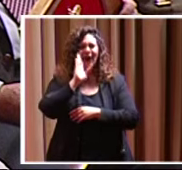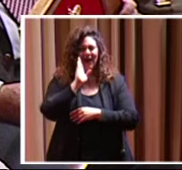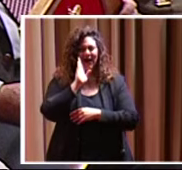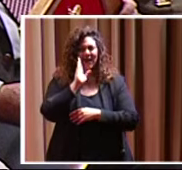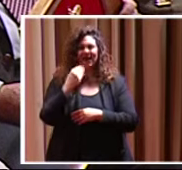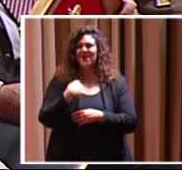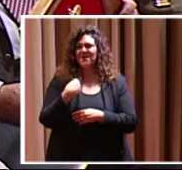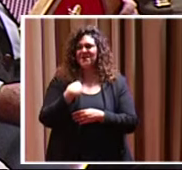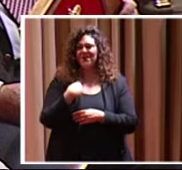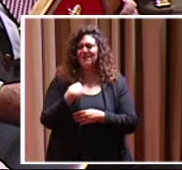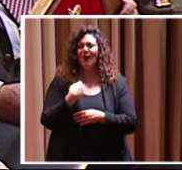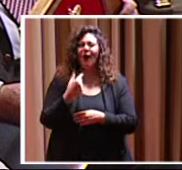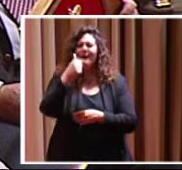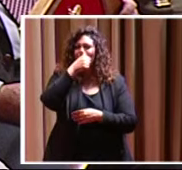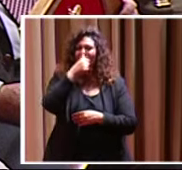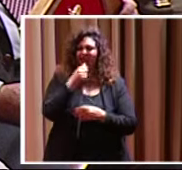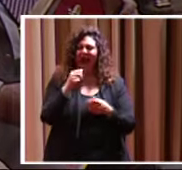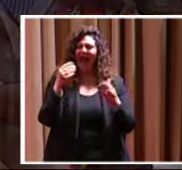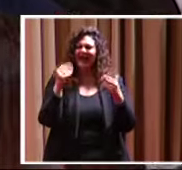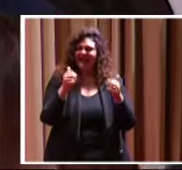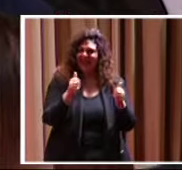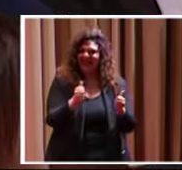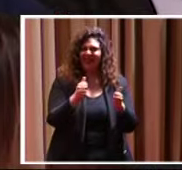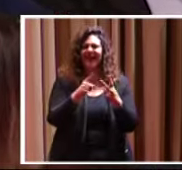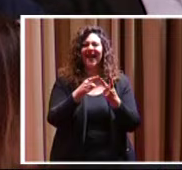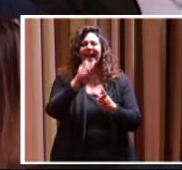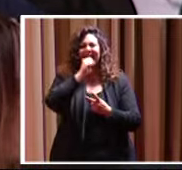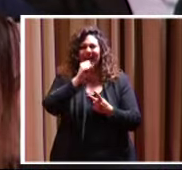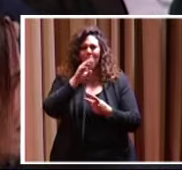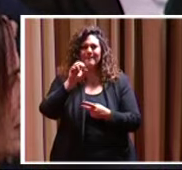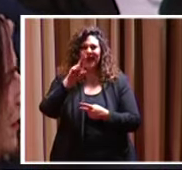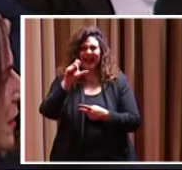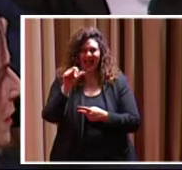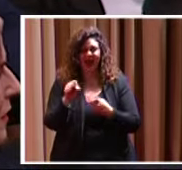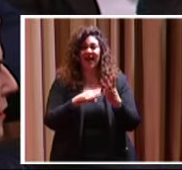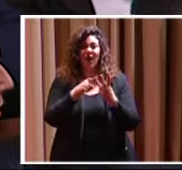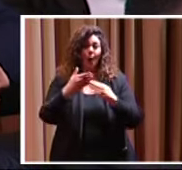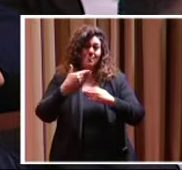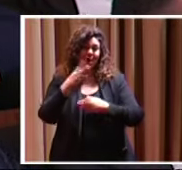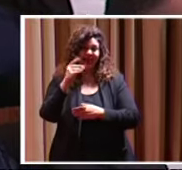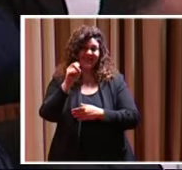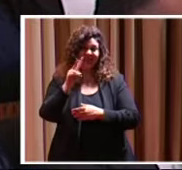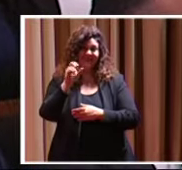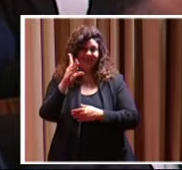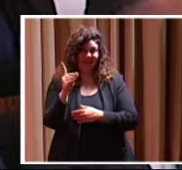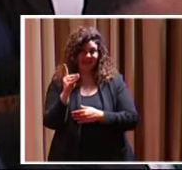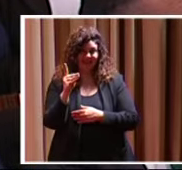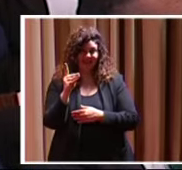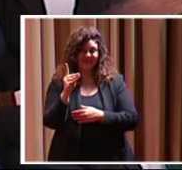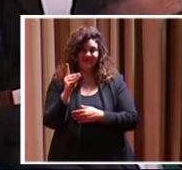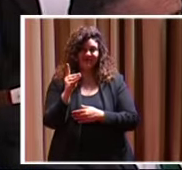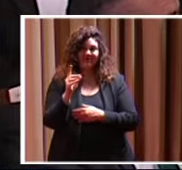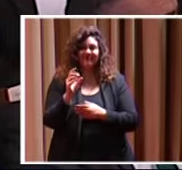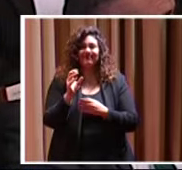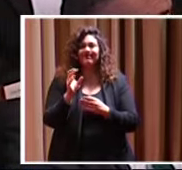han sido las Bodegas Castañeda, la heladería La Perla o Modas David, que enfrente